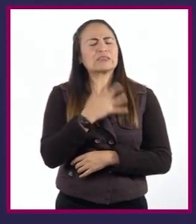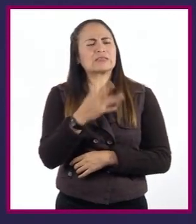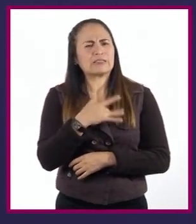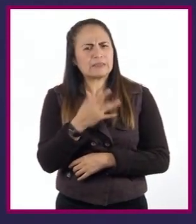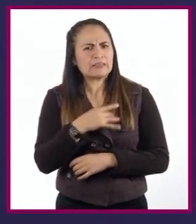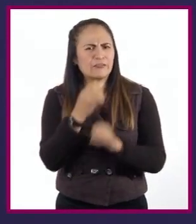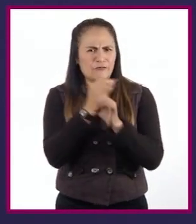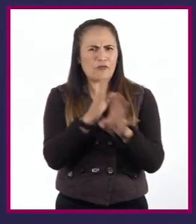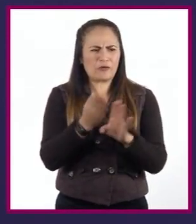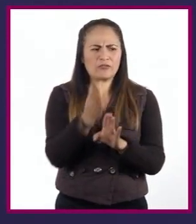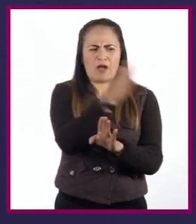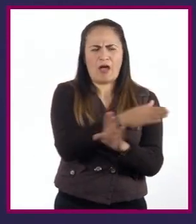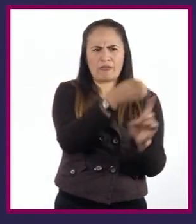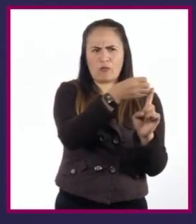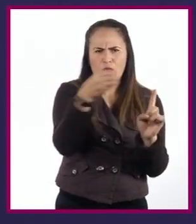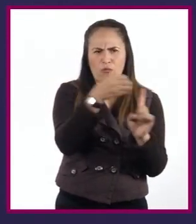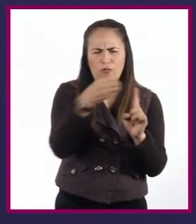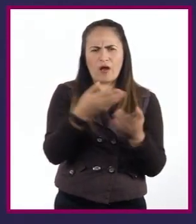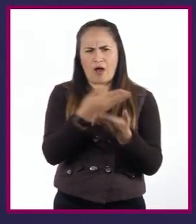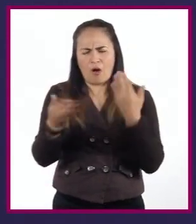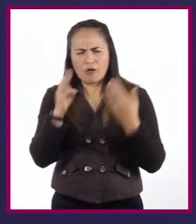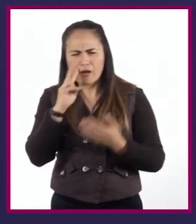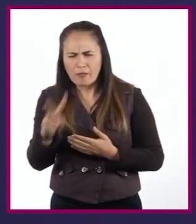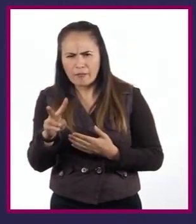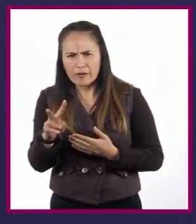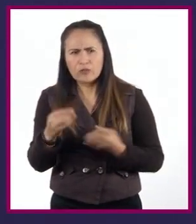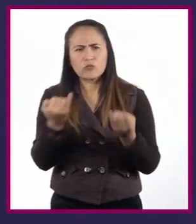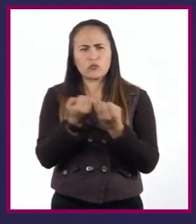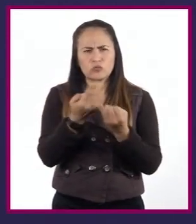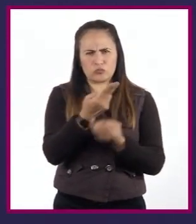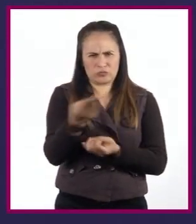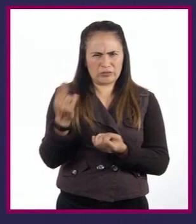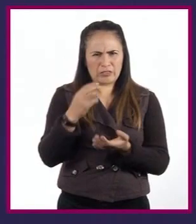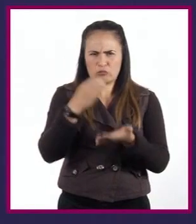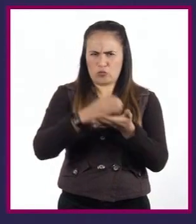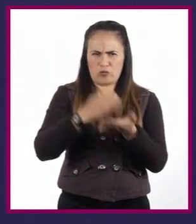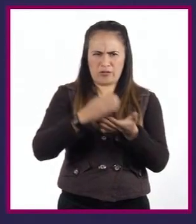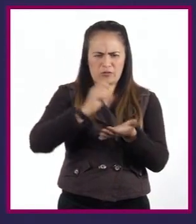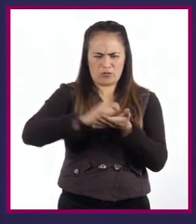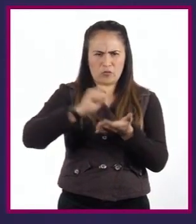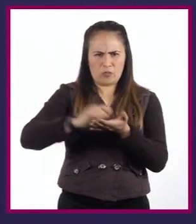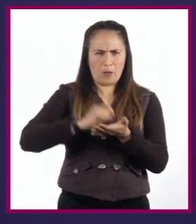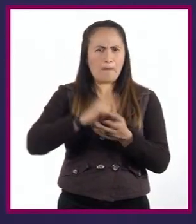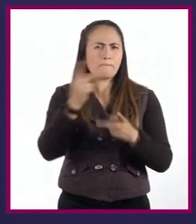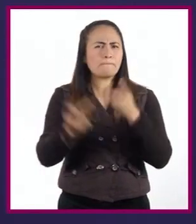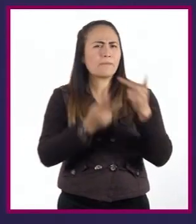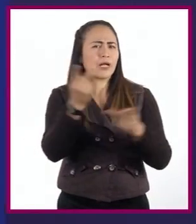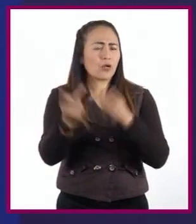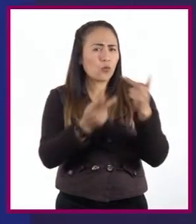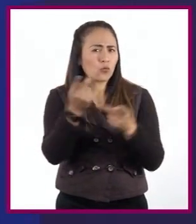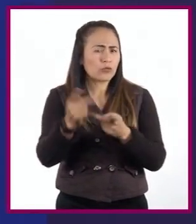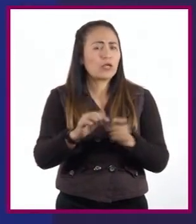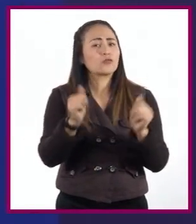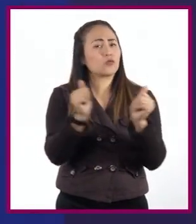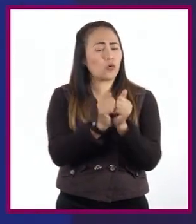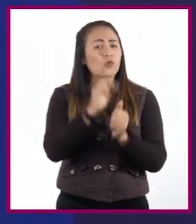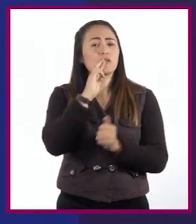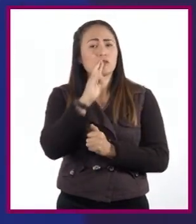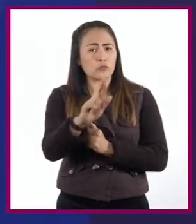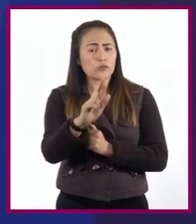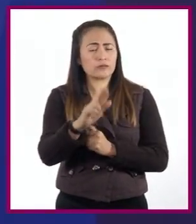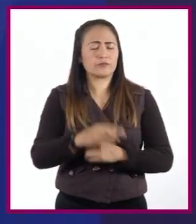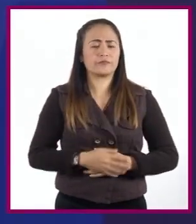nota informativa anterior. Ustedes escriban en su libreta de apuntes las siguientes preguntas con sus respectivas